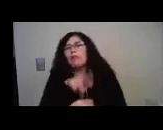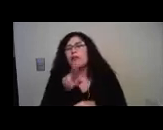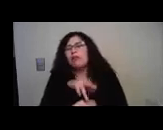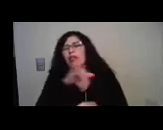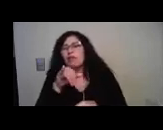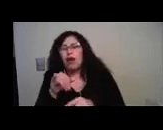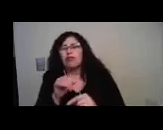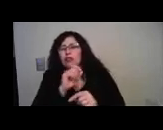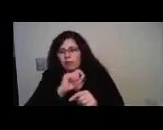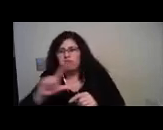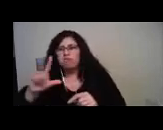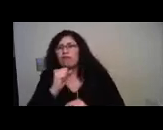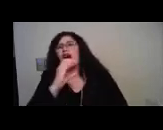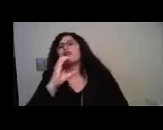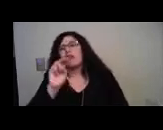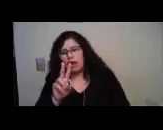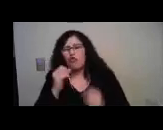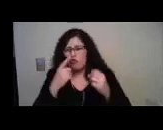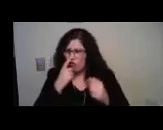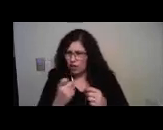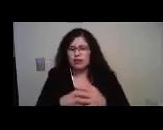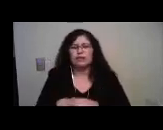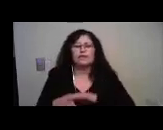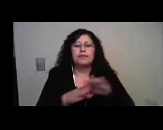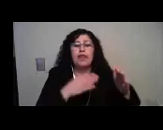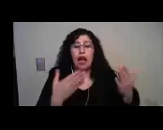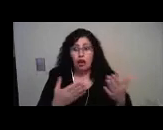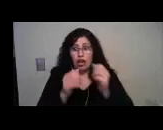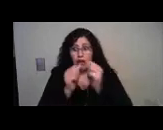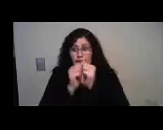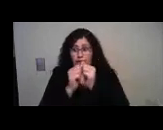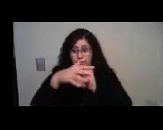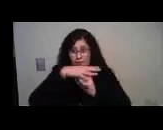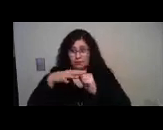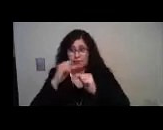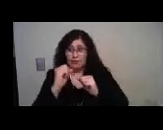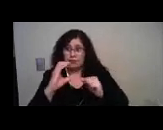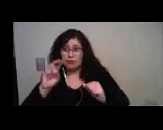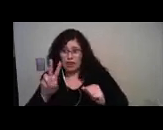el 90% de los accidentes vasculares encefálicos se pueden prevenir, ¿ya?